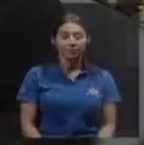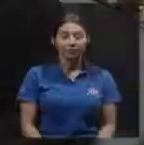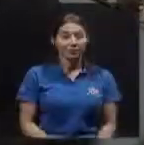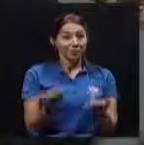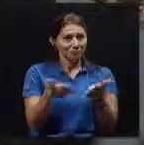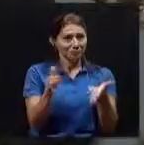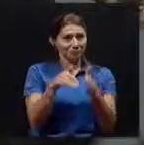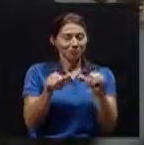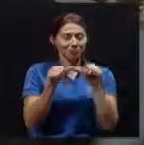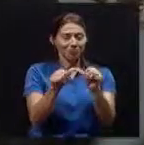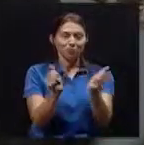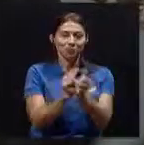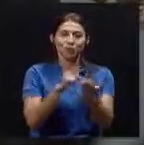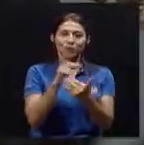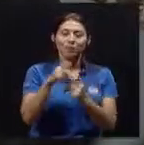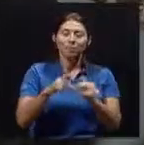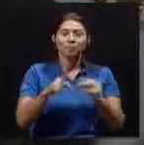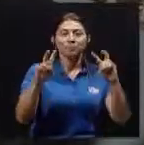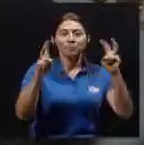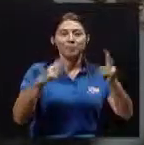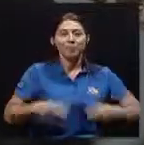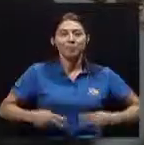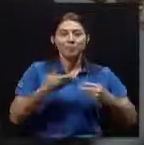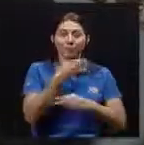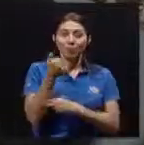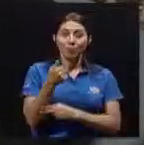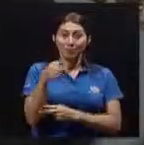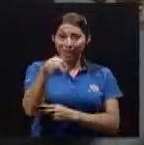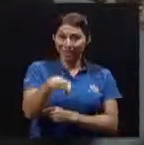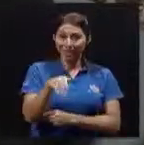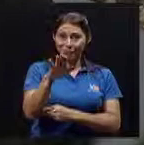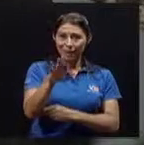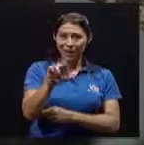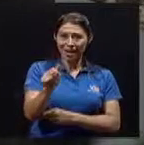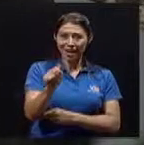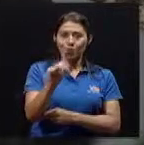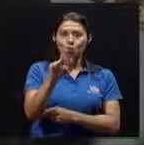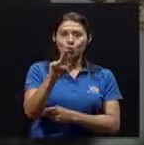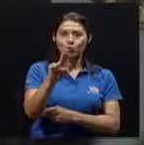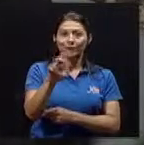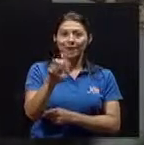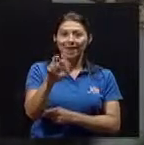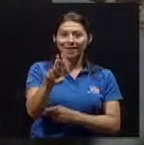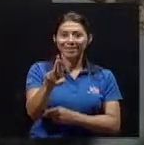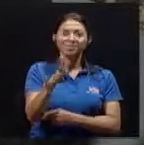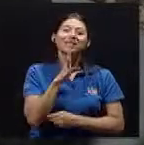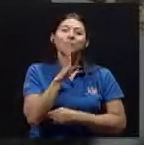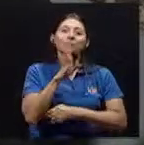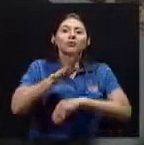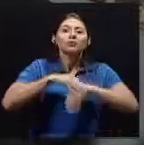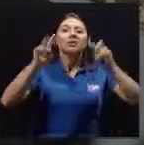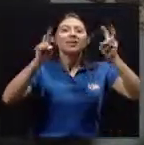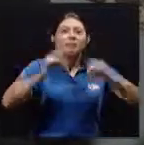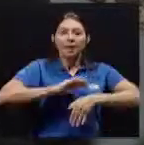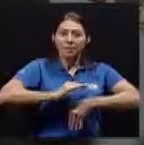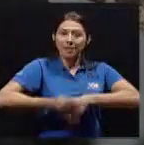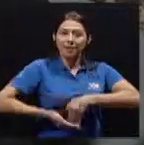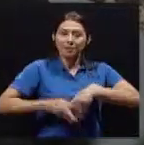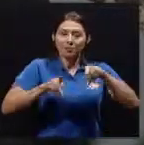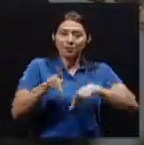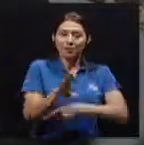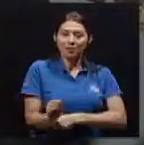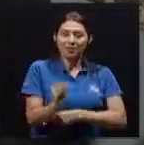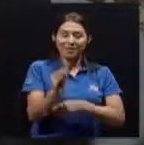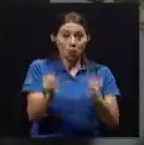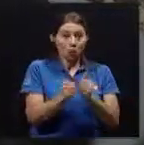Estamos de vuelta a Convivir Mejor aquí en su canal UCR y estamos conversando sobre el embarazo en adolescentes y para ello contamos con la presencia de la